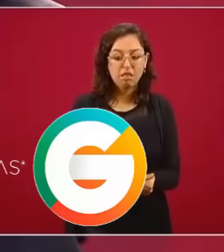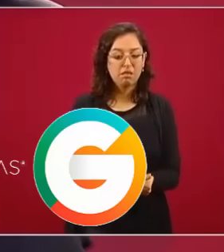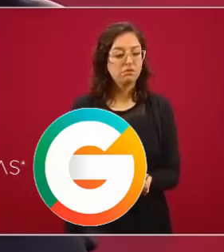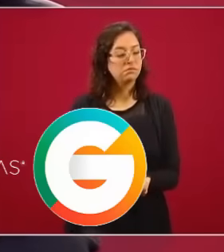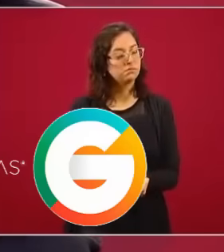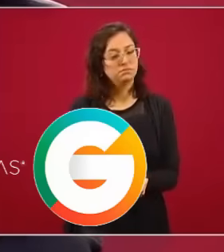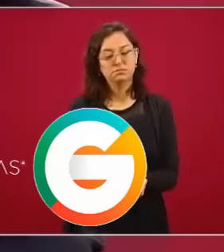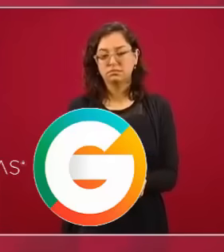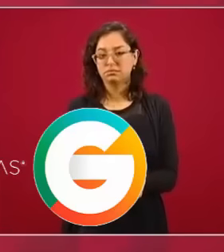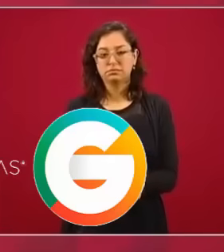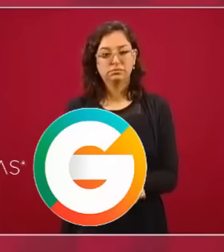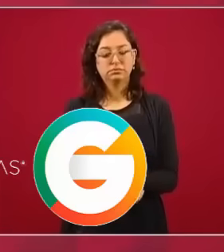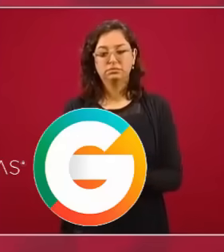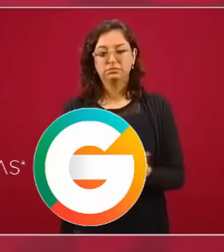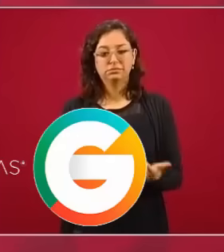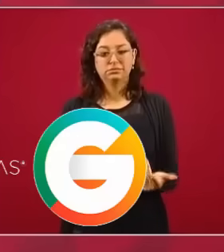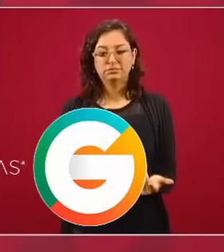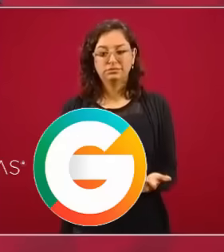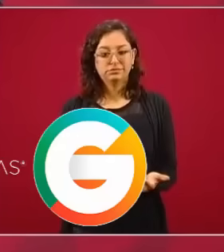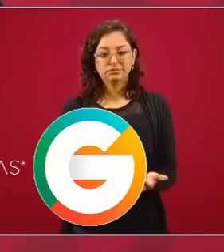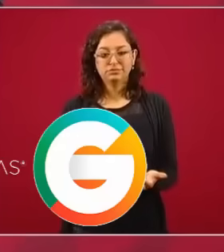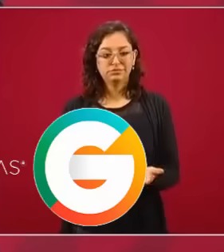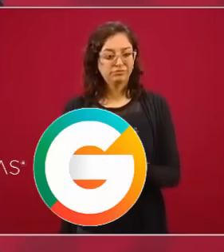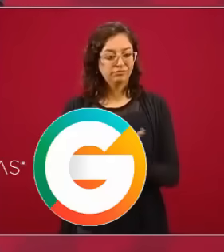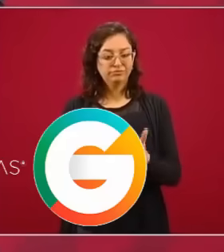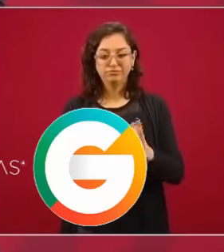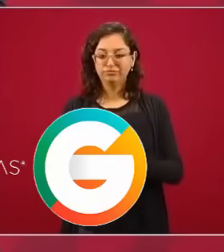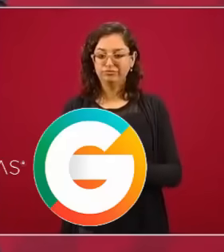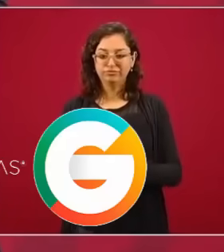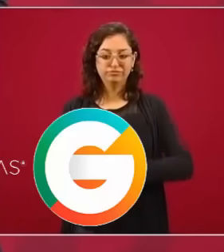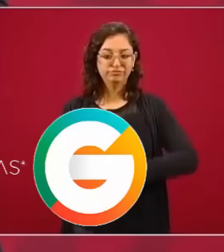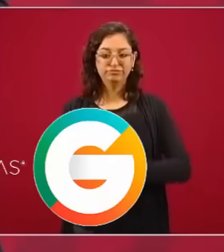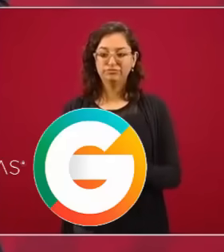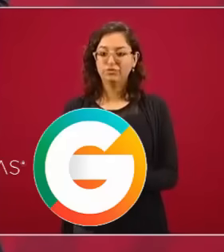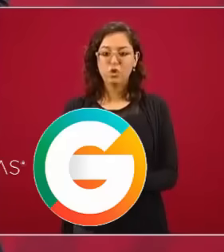Esos son actos de complicidad.